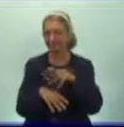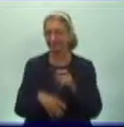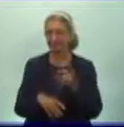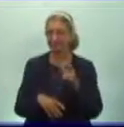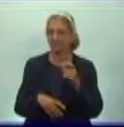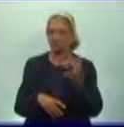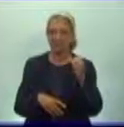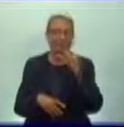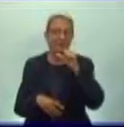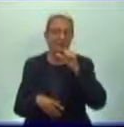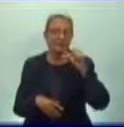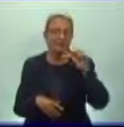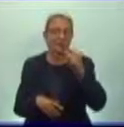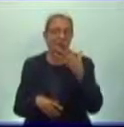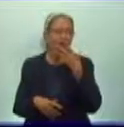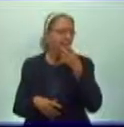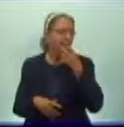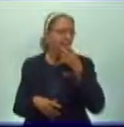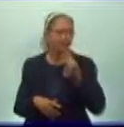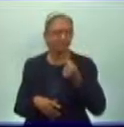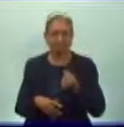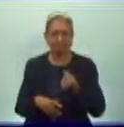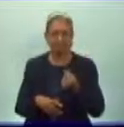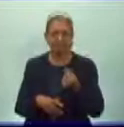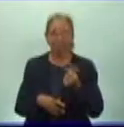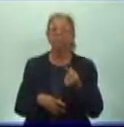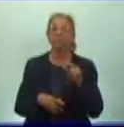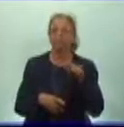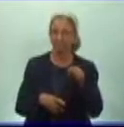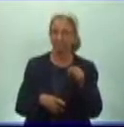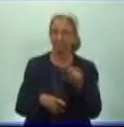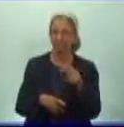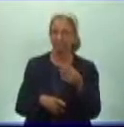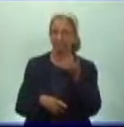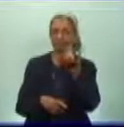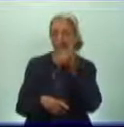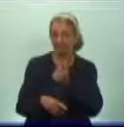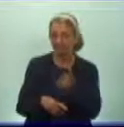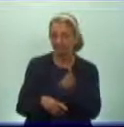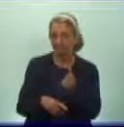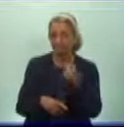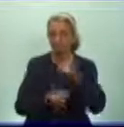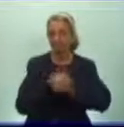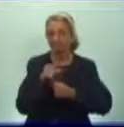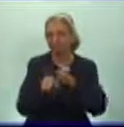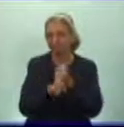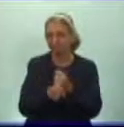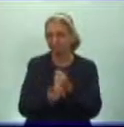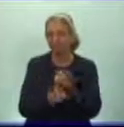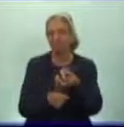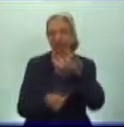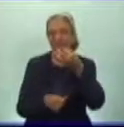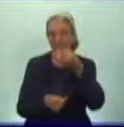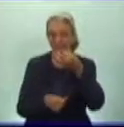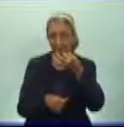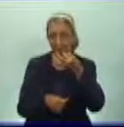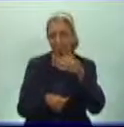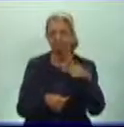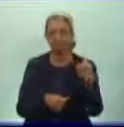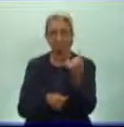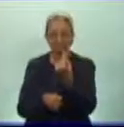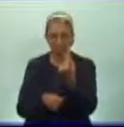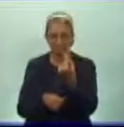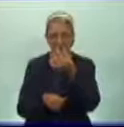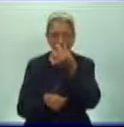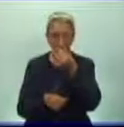importante para los seres humanos. Es muy rica, pero además se utiliza en algunos medicamentos. Y cuando estamos